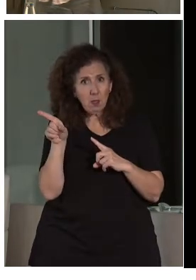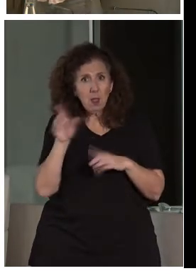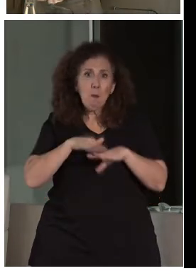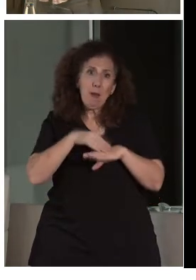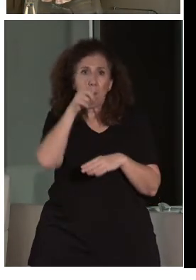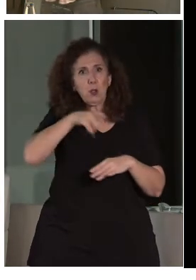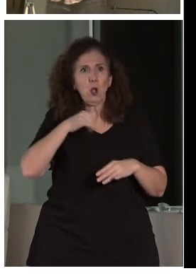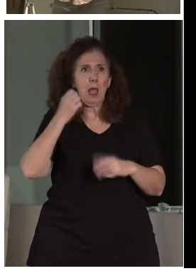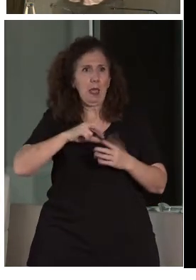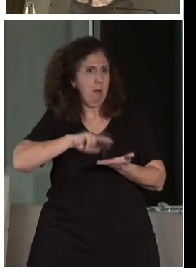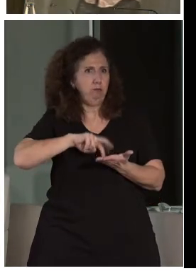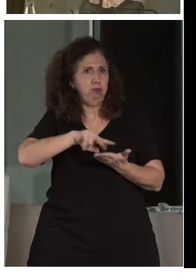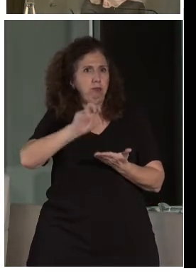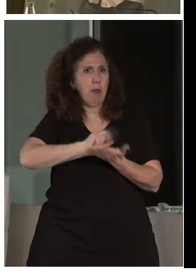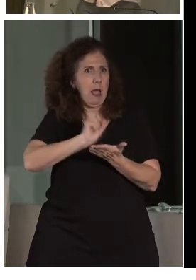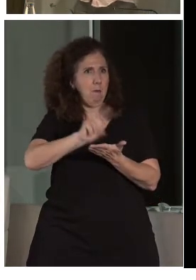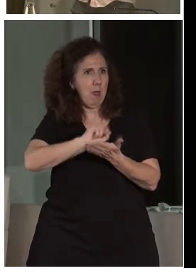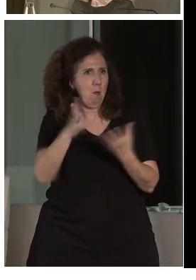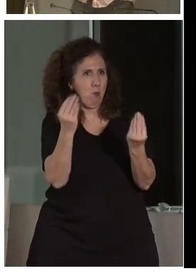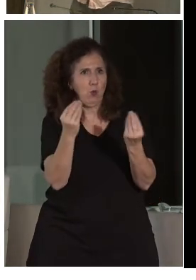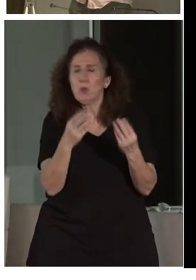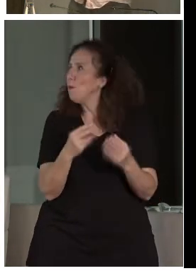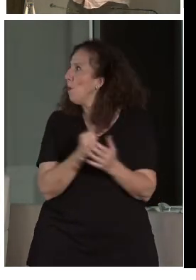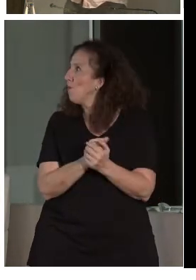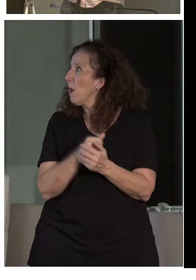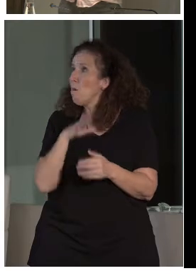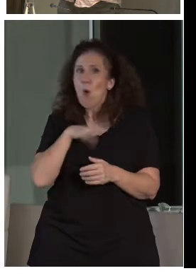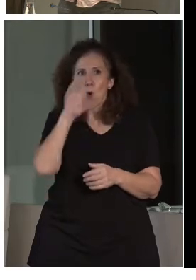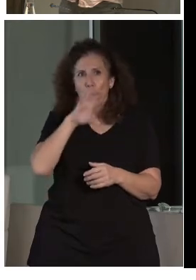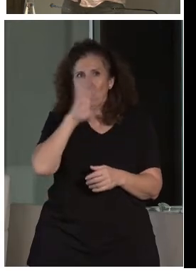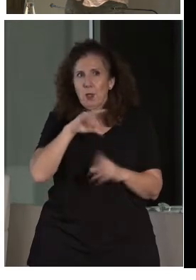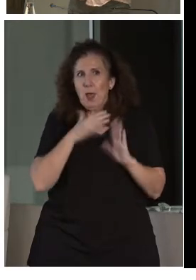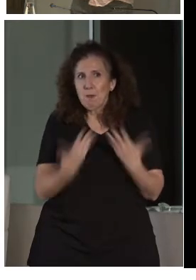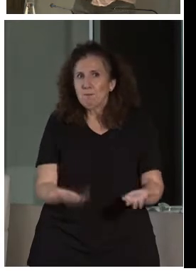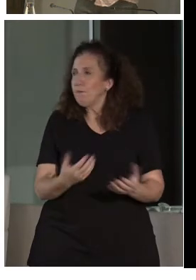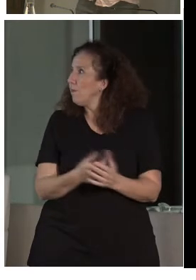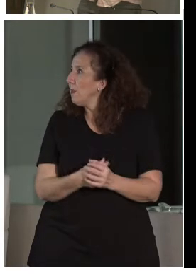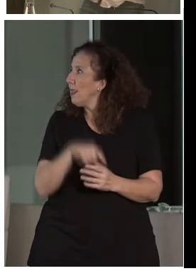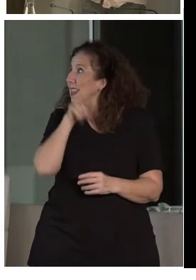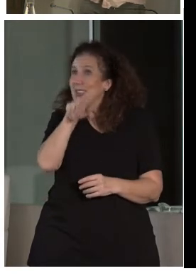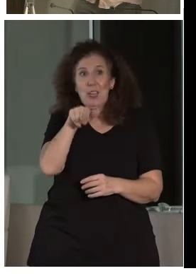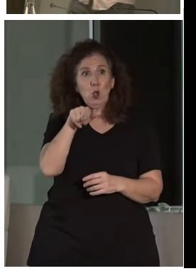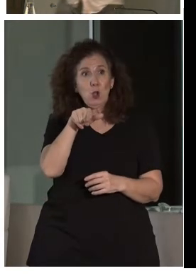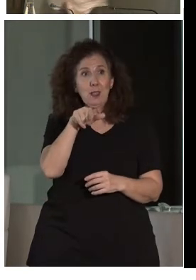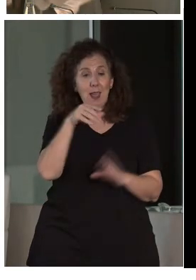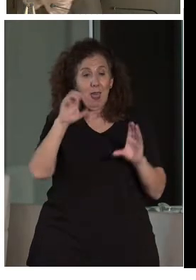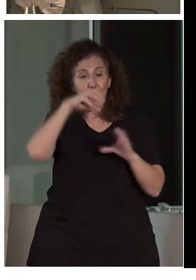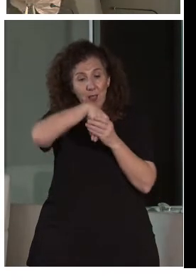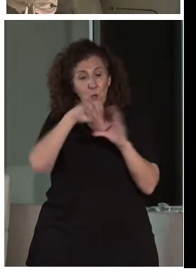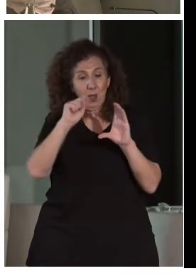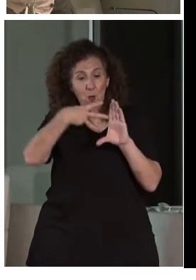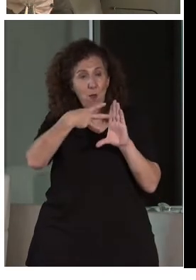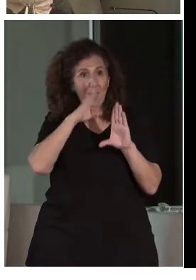camina bastante, están por todos los lados y resulta que tienen, por curiosidad vi, y tienen directamente